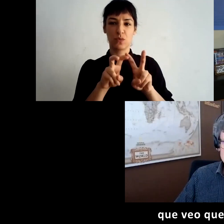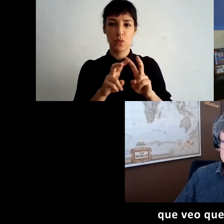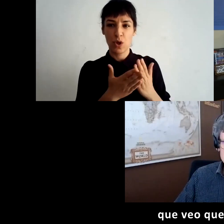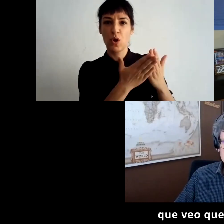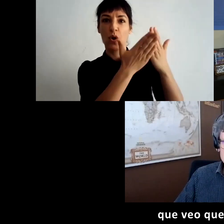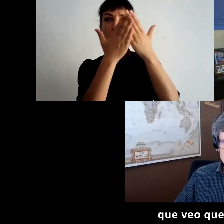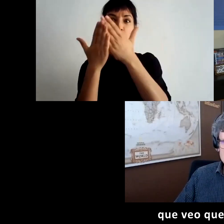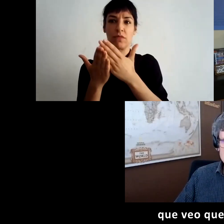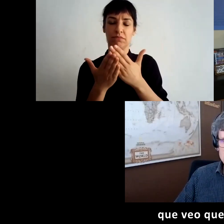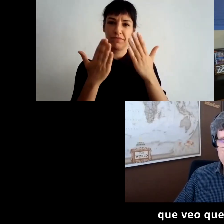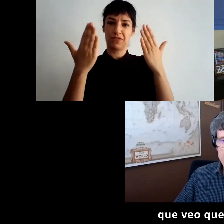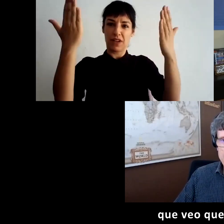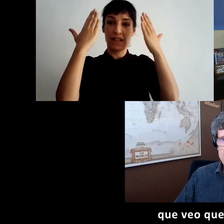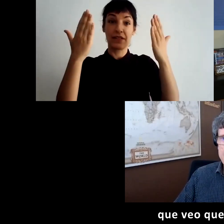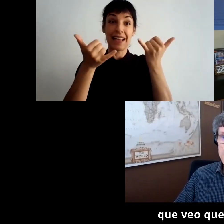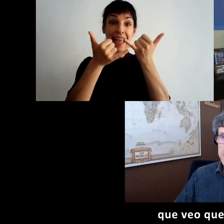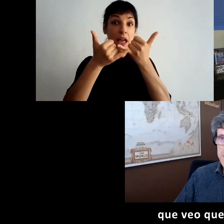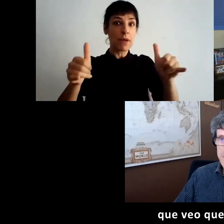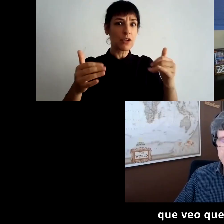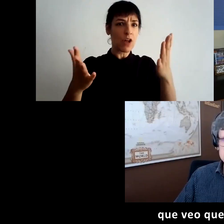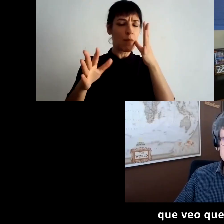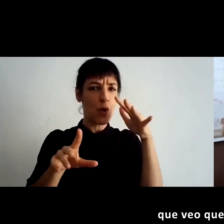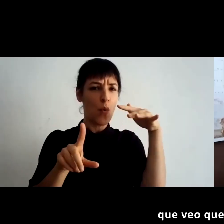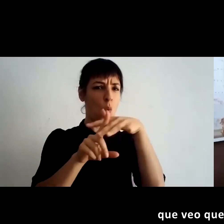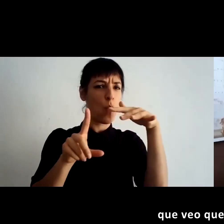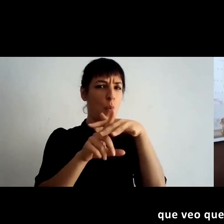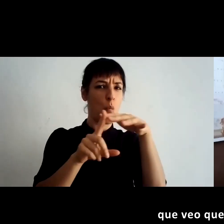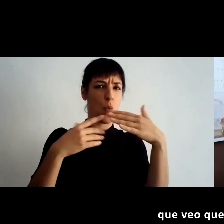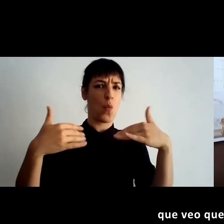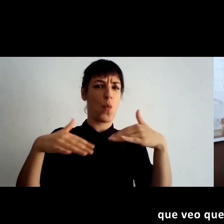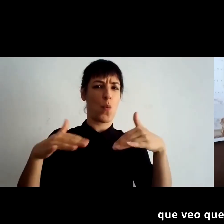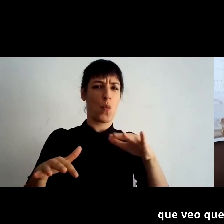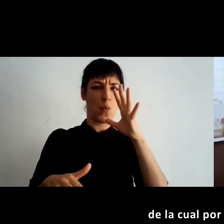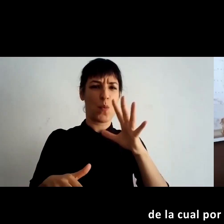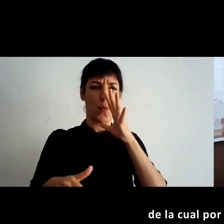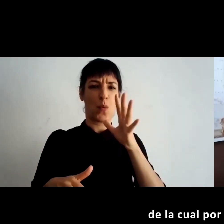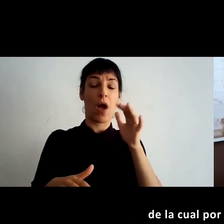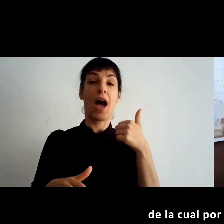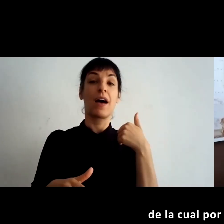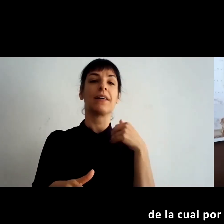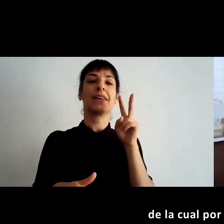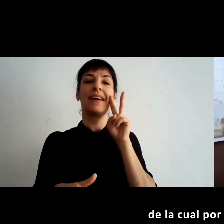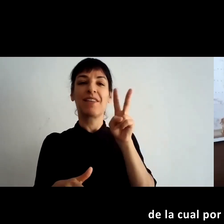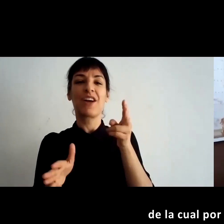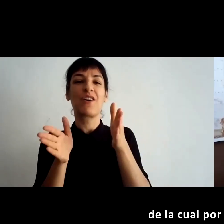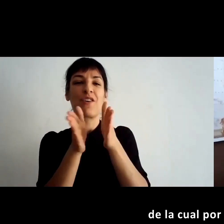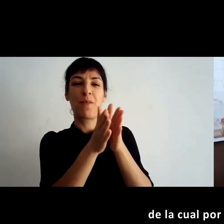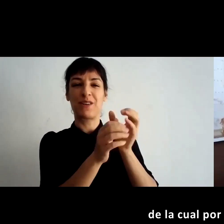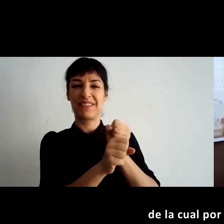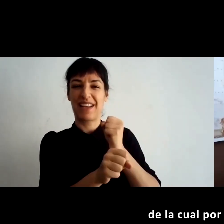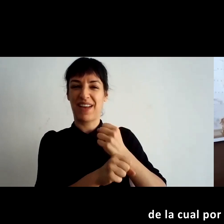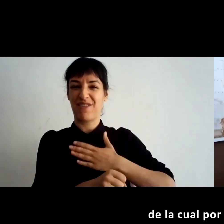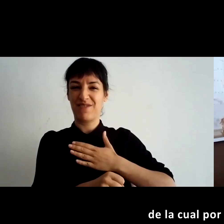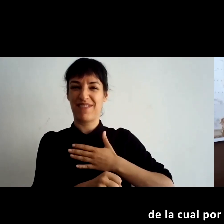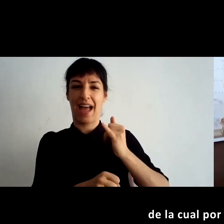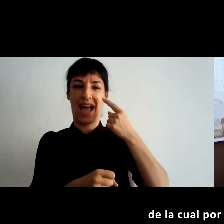dando una audiencia importante, dentro de la cual, por cierto, veo colegas míos que